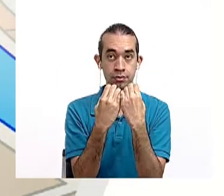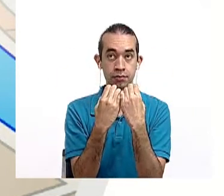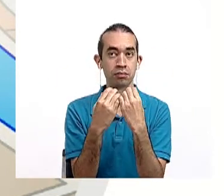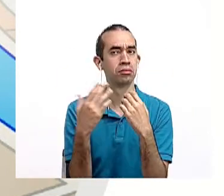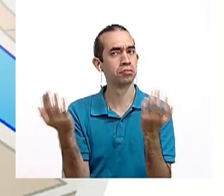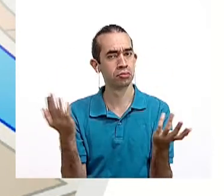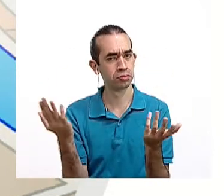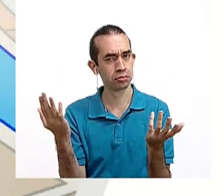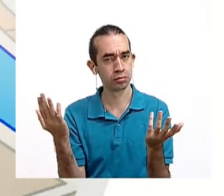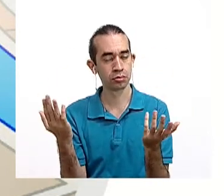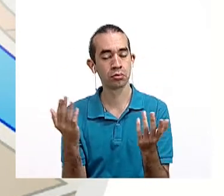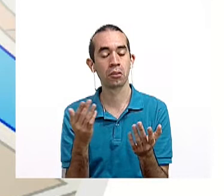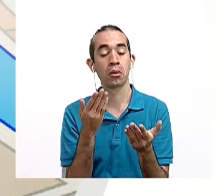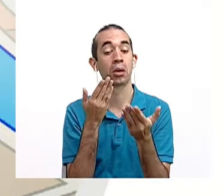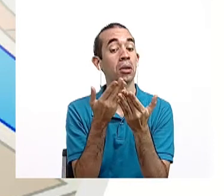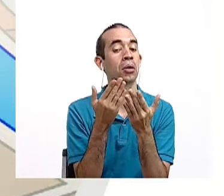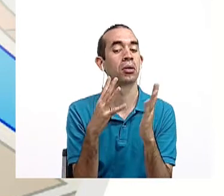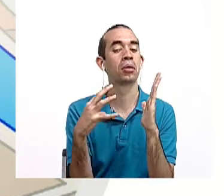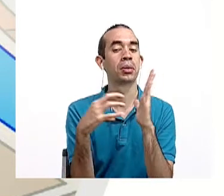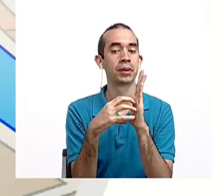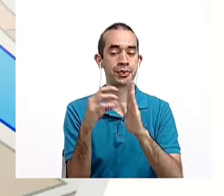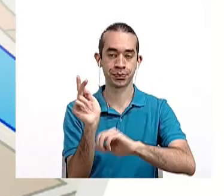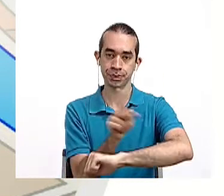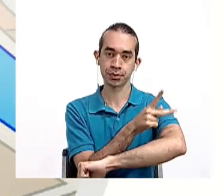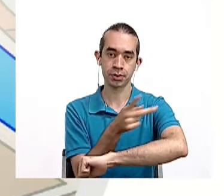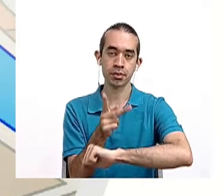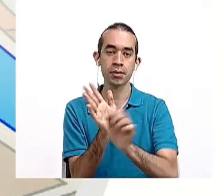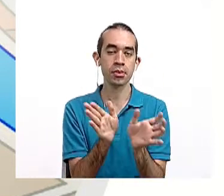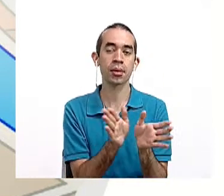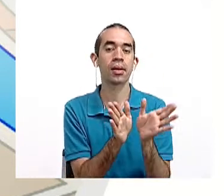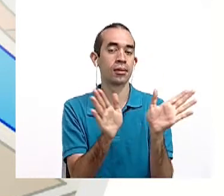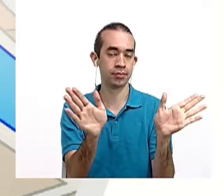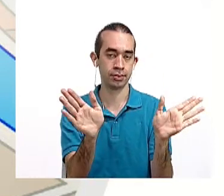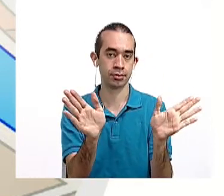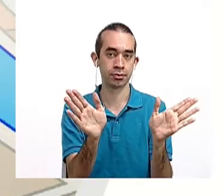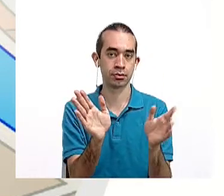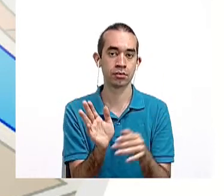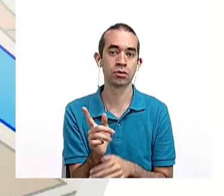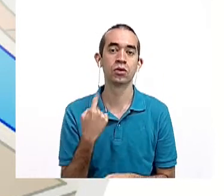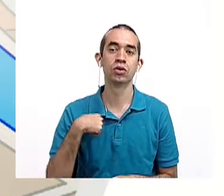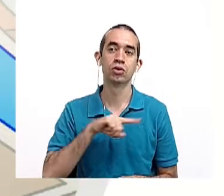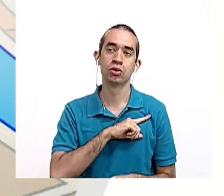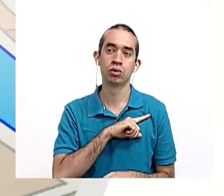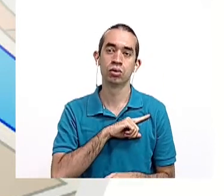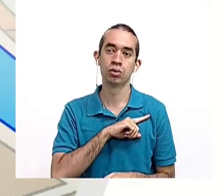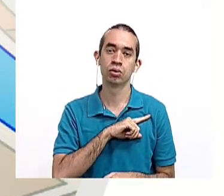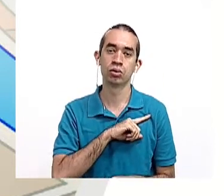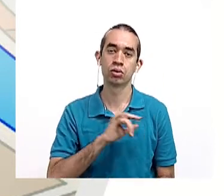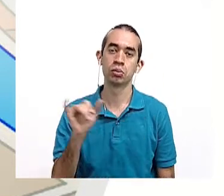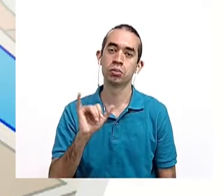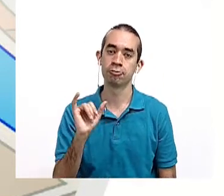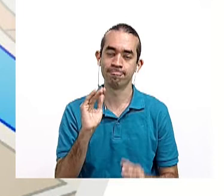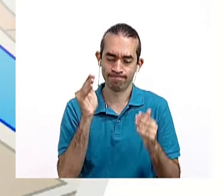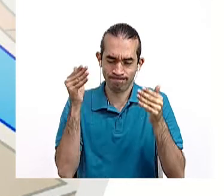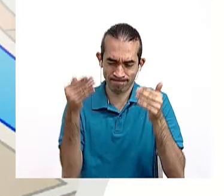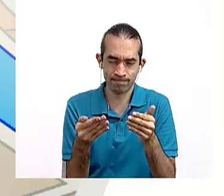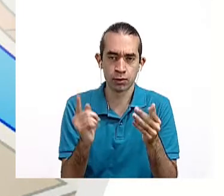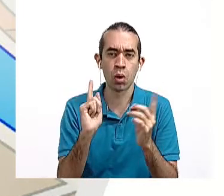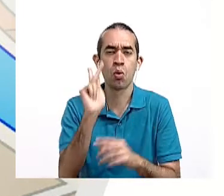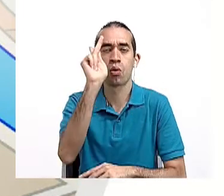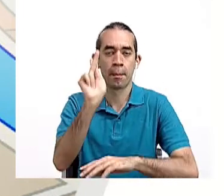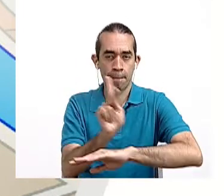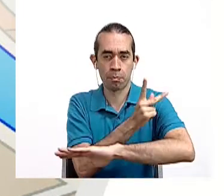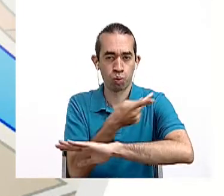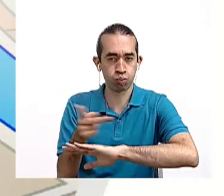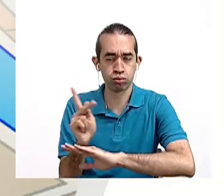muestra un acercamiento al texto lírico en general. No nos enfocaremos en una poesía en